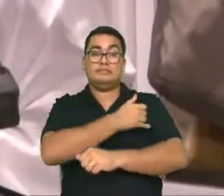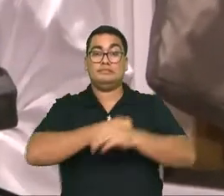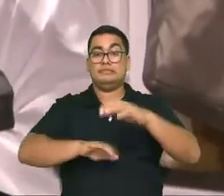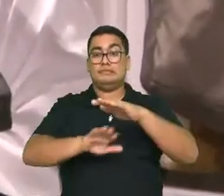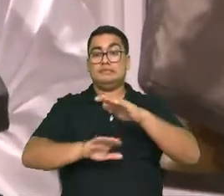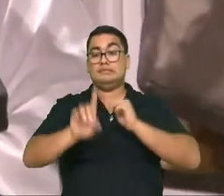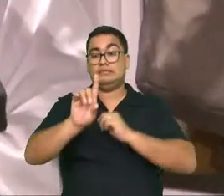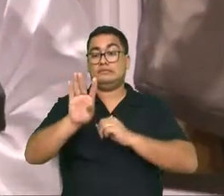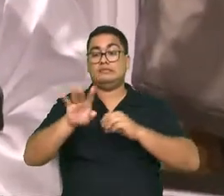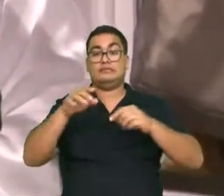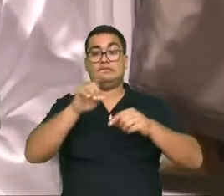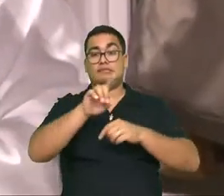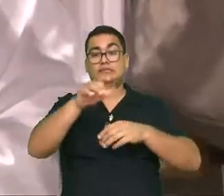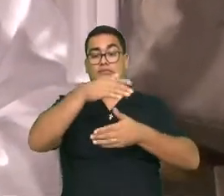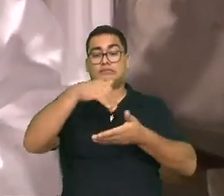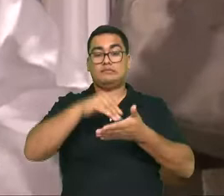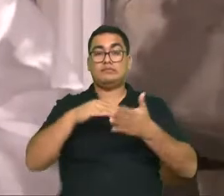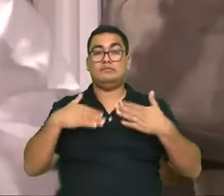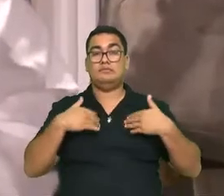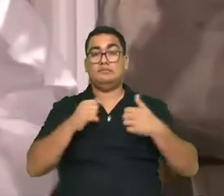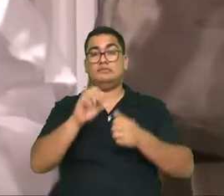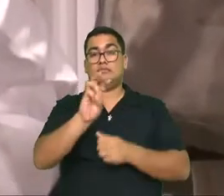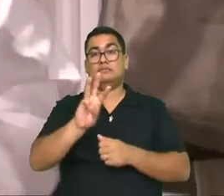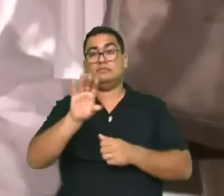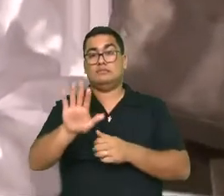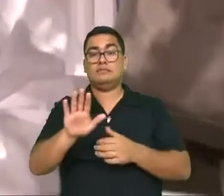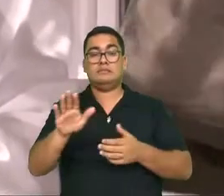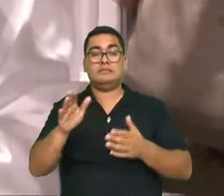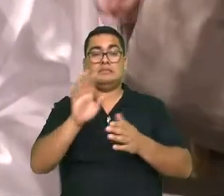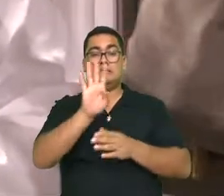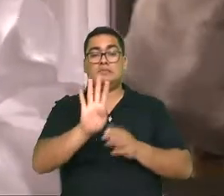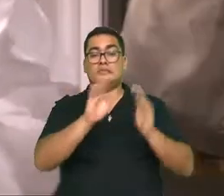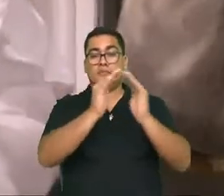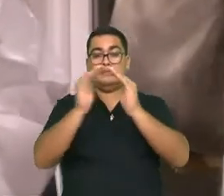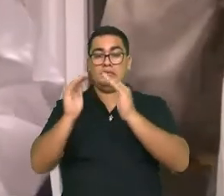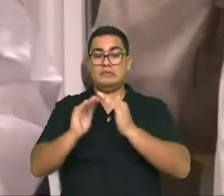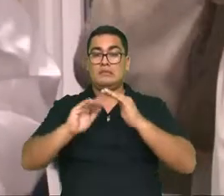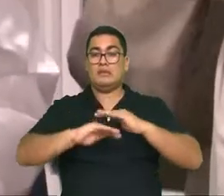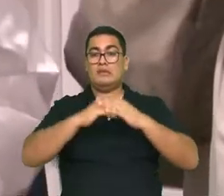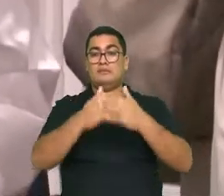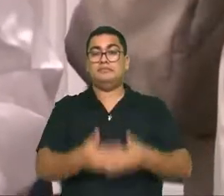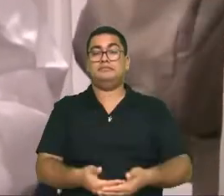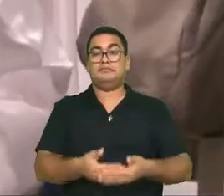salud, 35 puestos de salud, 4 casas maternas, 2 sedes de